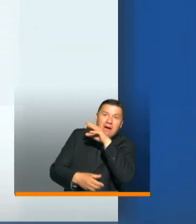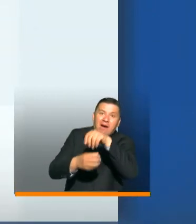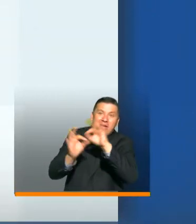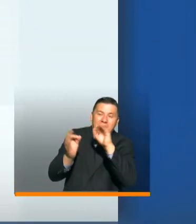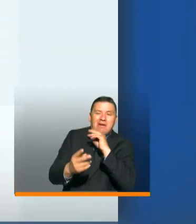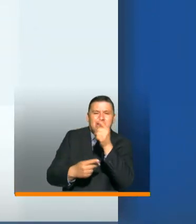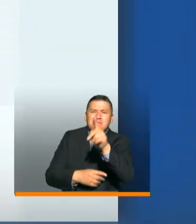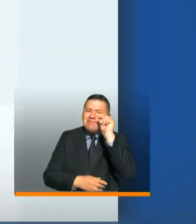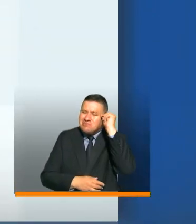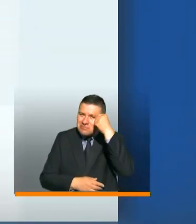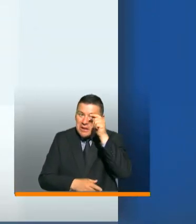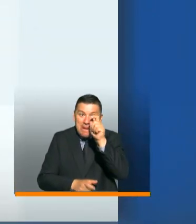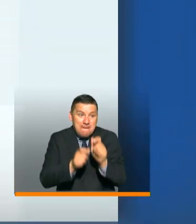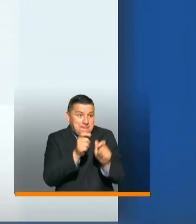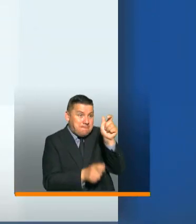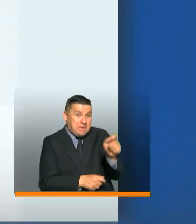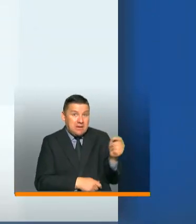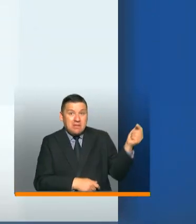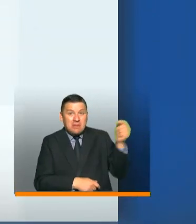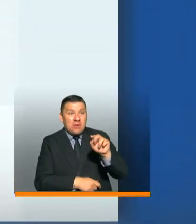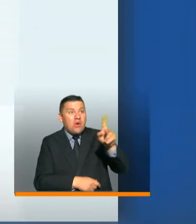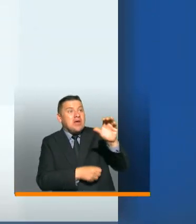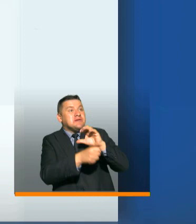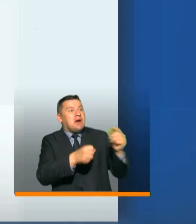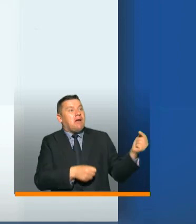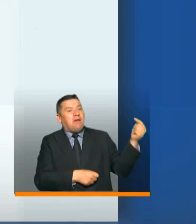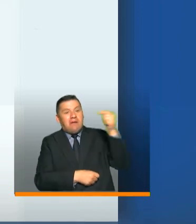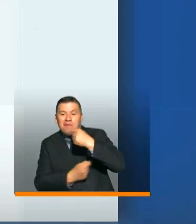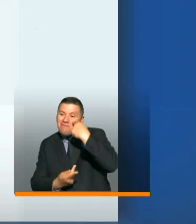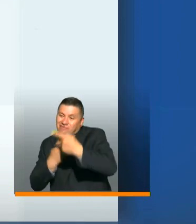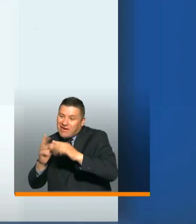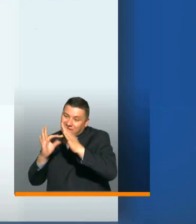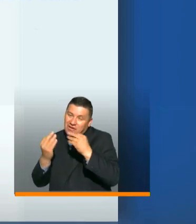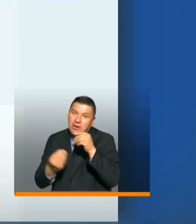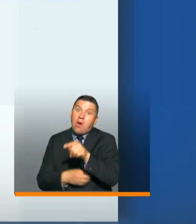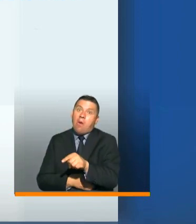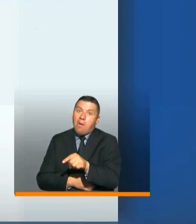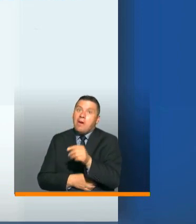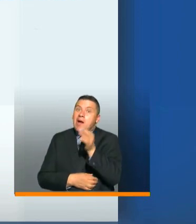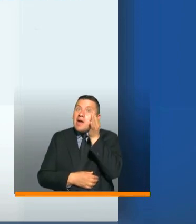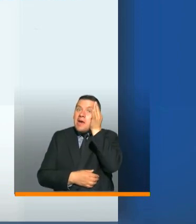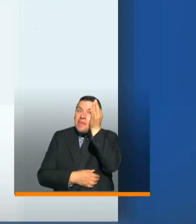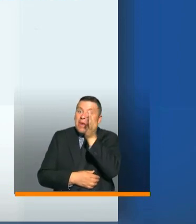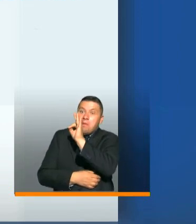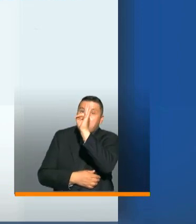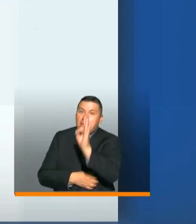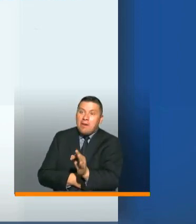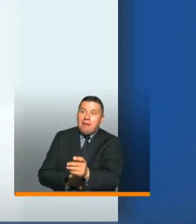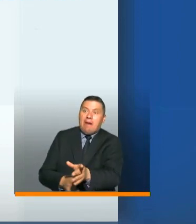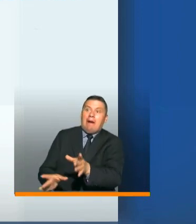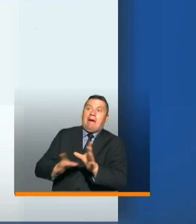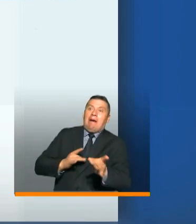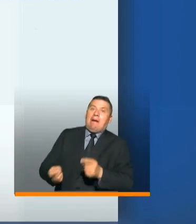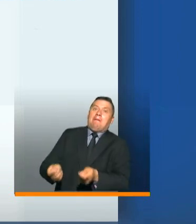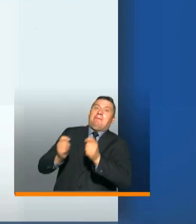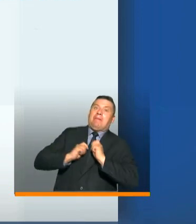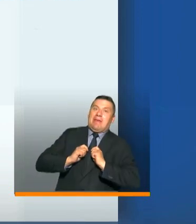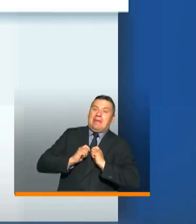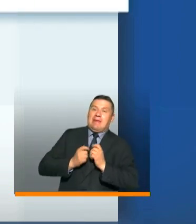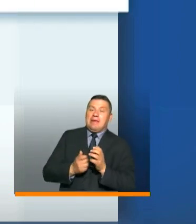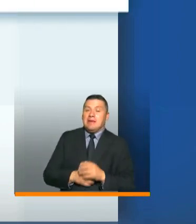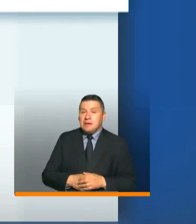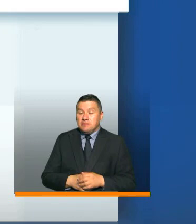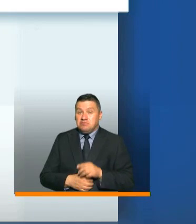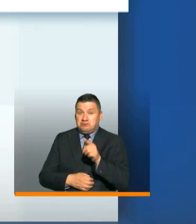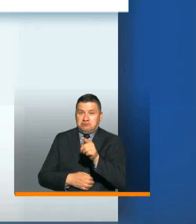convivientes. Recuerde que las personas que vienen de otras ciudades a visitar a un familiar tienen una probabilidad de llevar el contagio.